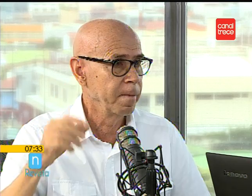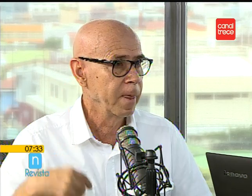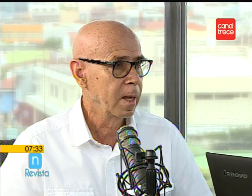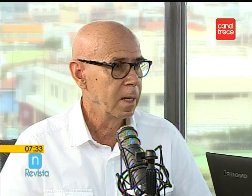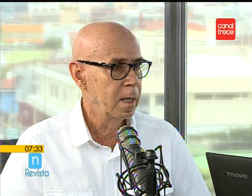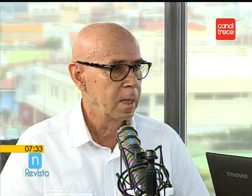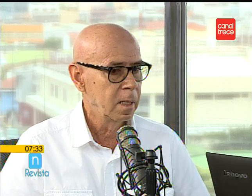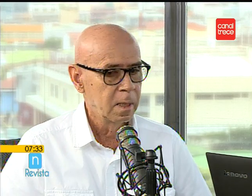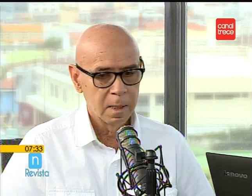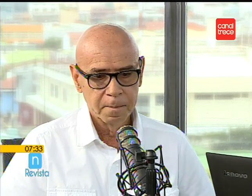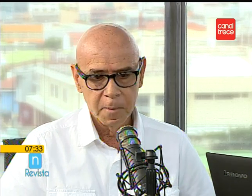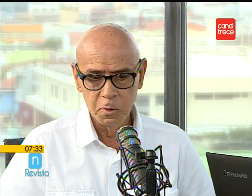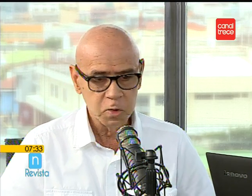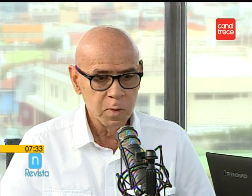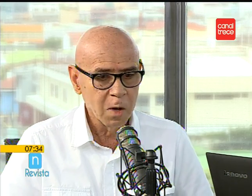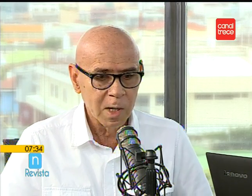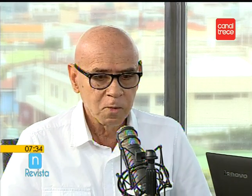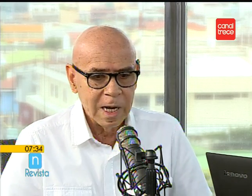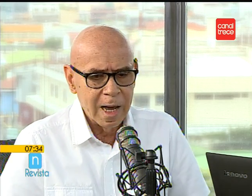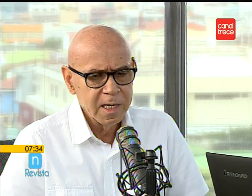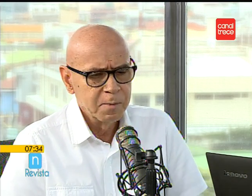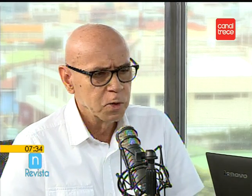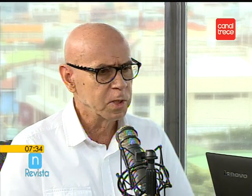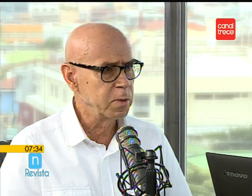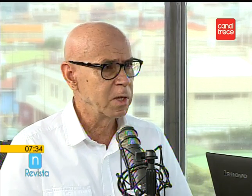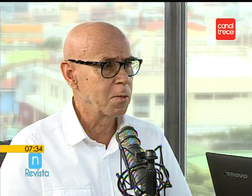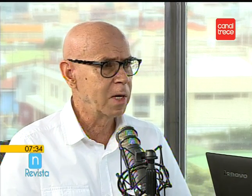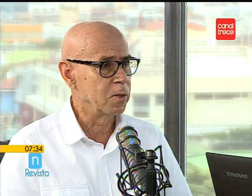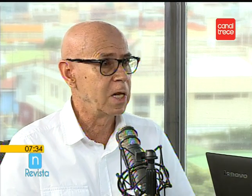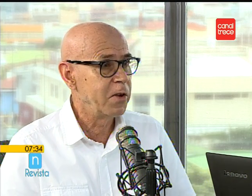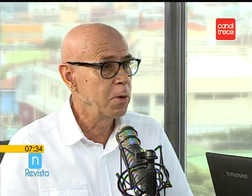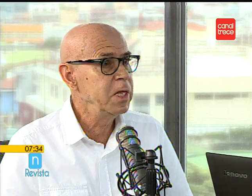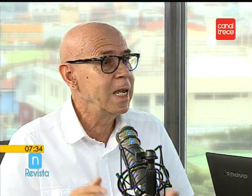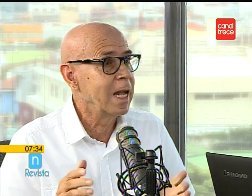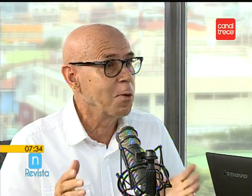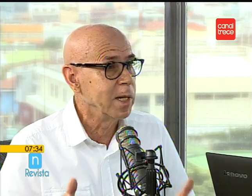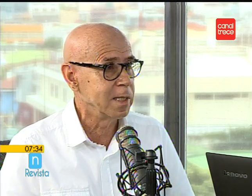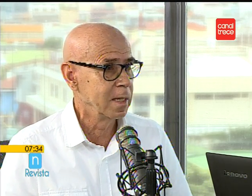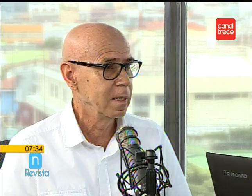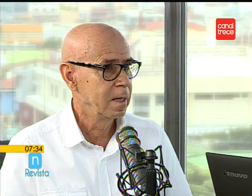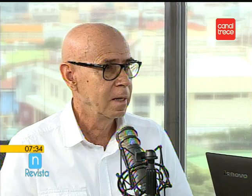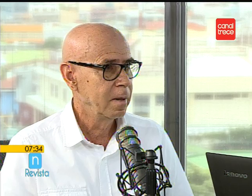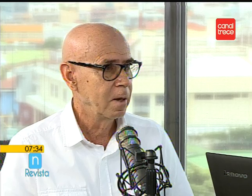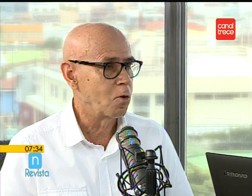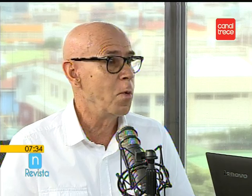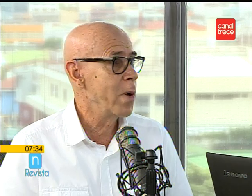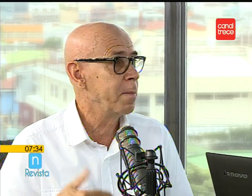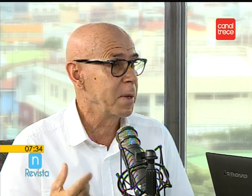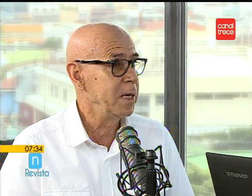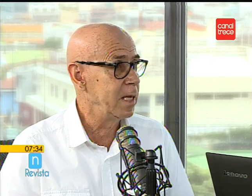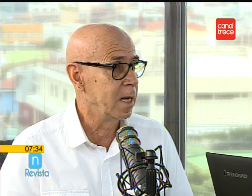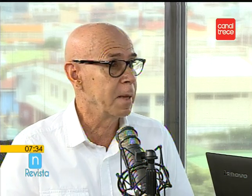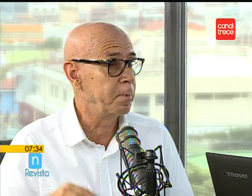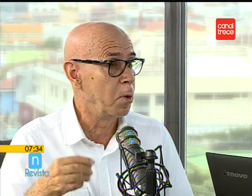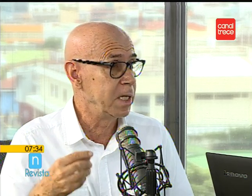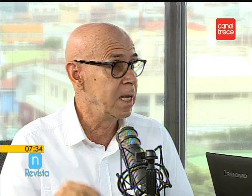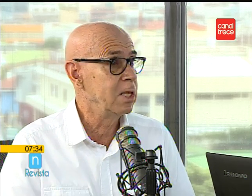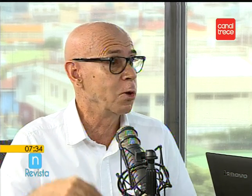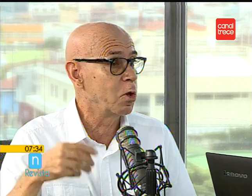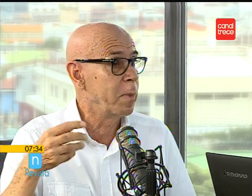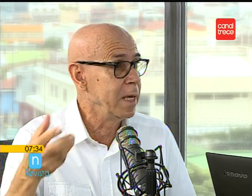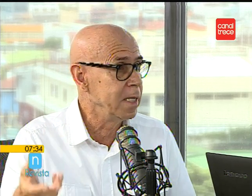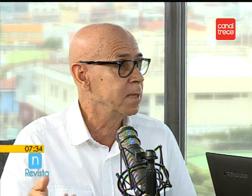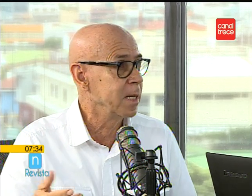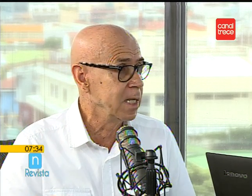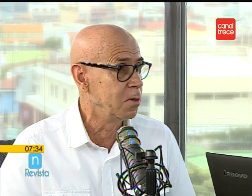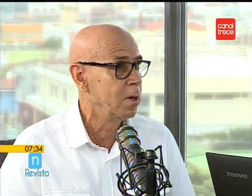armados. Yo estuve de acuerdo con La Haya y muchos estuvimos de acuerdo. Si el río es nicaragüense, ¿cómo iban a permitir que policías de